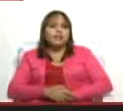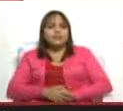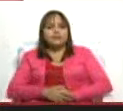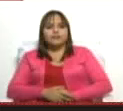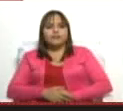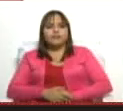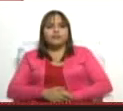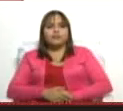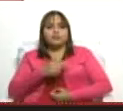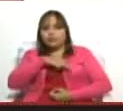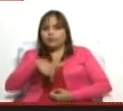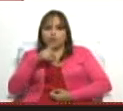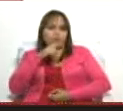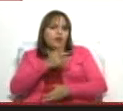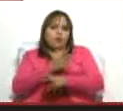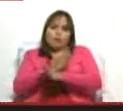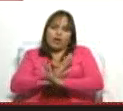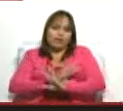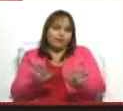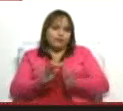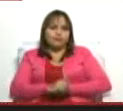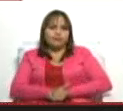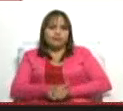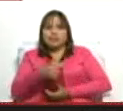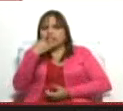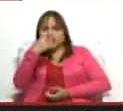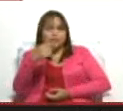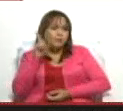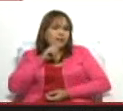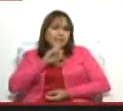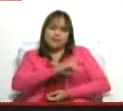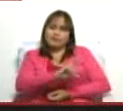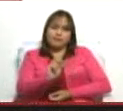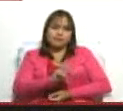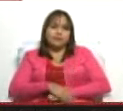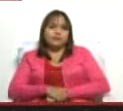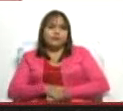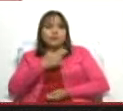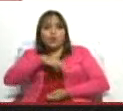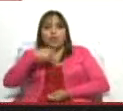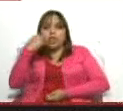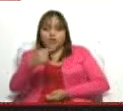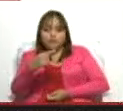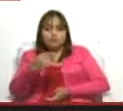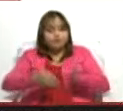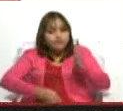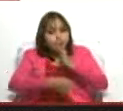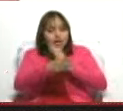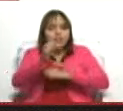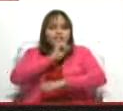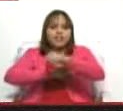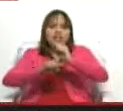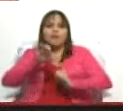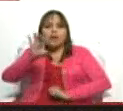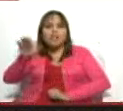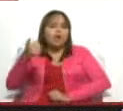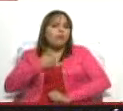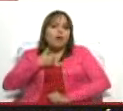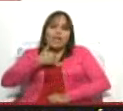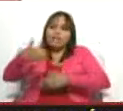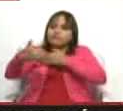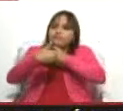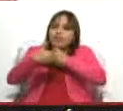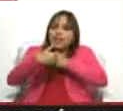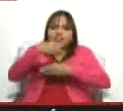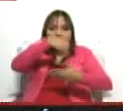Nosotros no estamos jugando diciendo mentiras cuando decimos que vamos a defender la patria de cualquier agresión